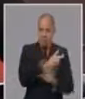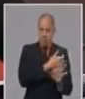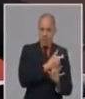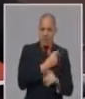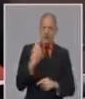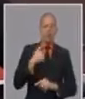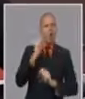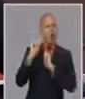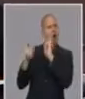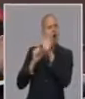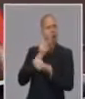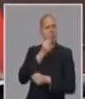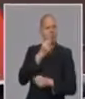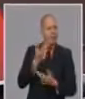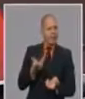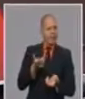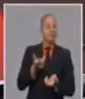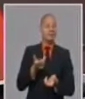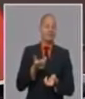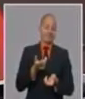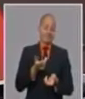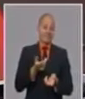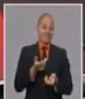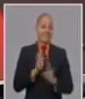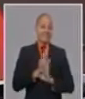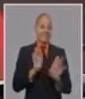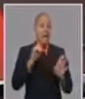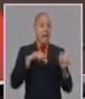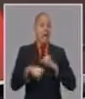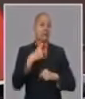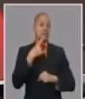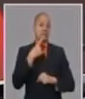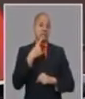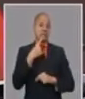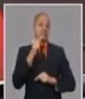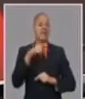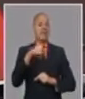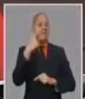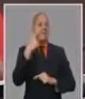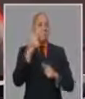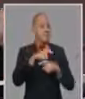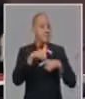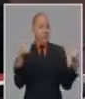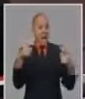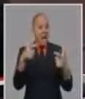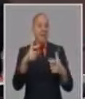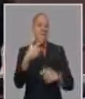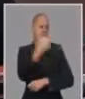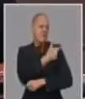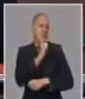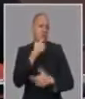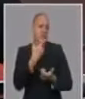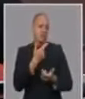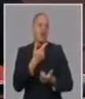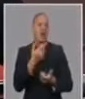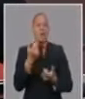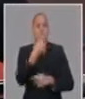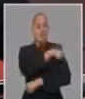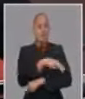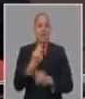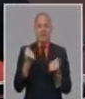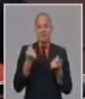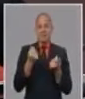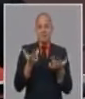viernes el secretario general de Naciones Unidas, las vacunas se están quedando en los países más poderosos. La solidaridad no es lo que más